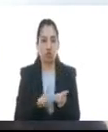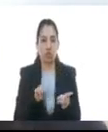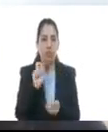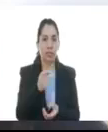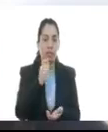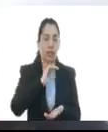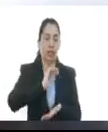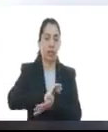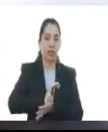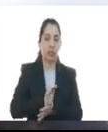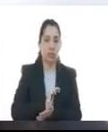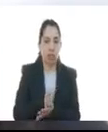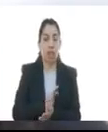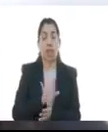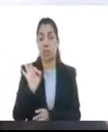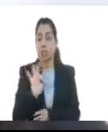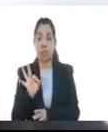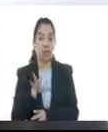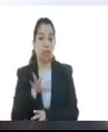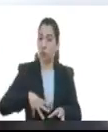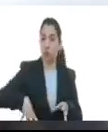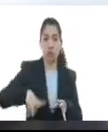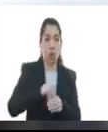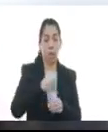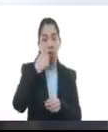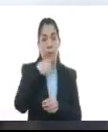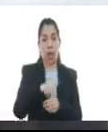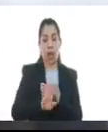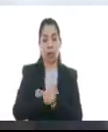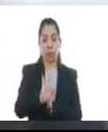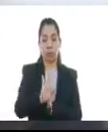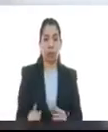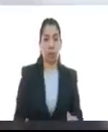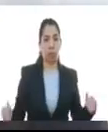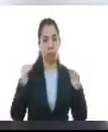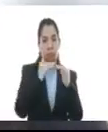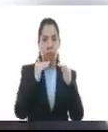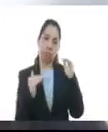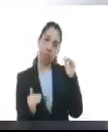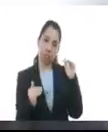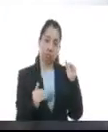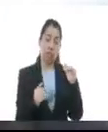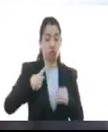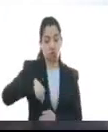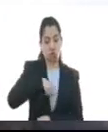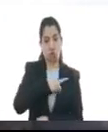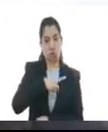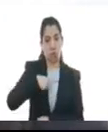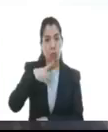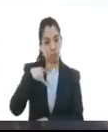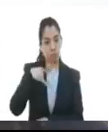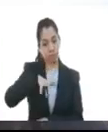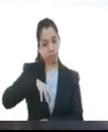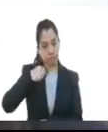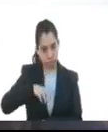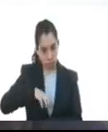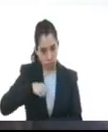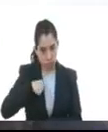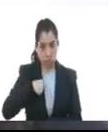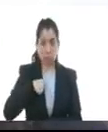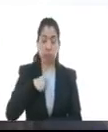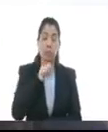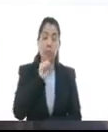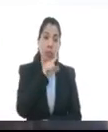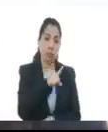no permiten condiciones de igualdad y que tenemos que seguir luchando por ello. Resta decir que de parte de las